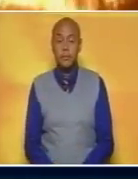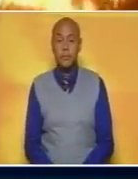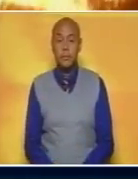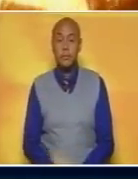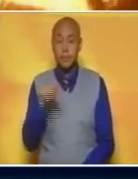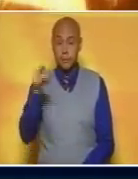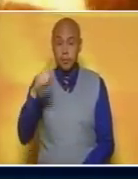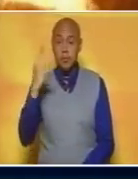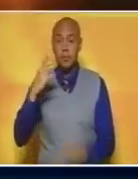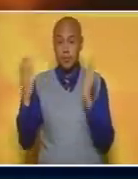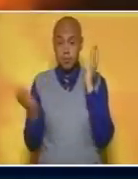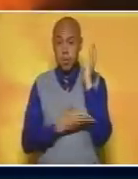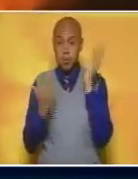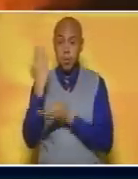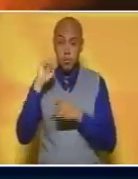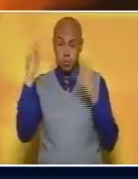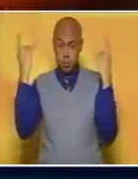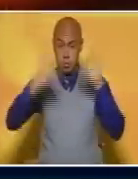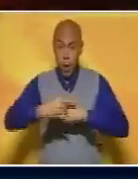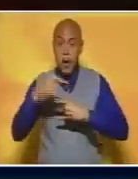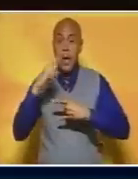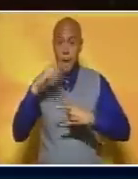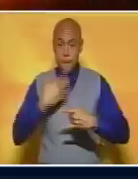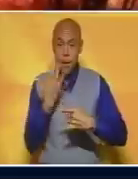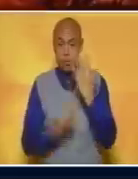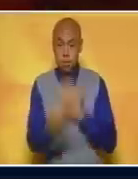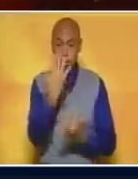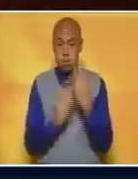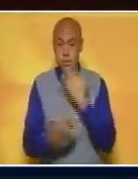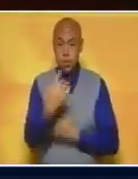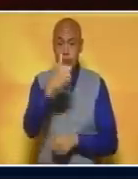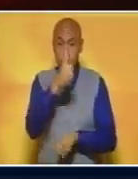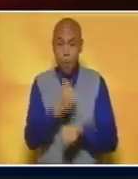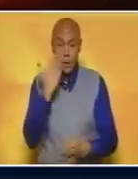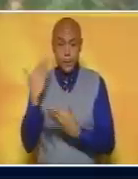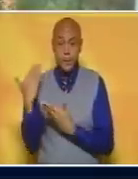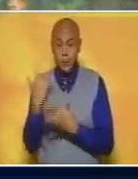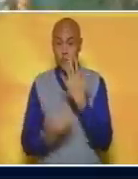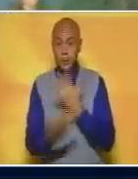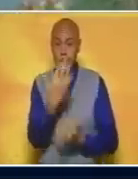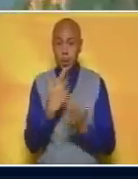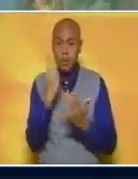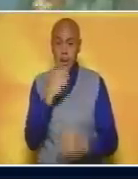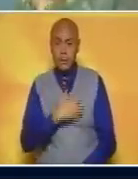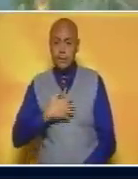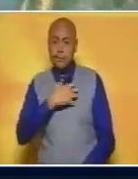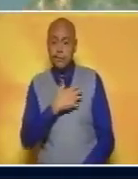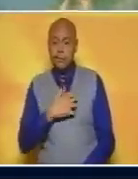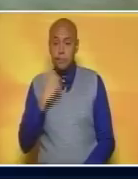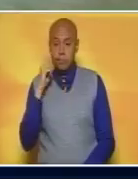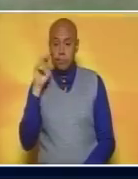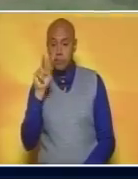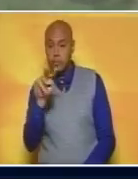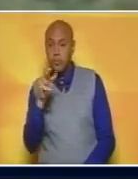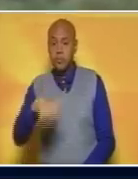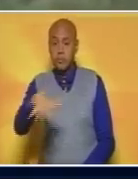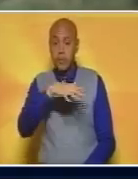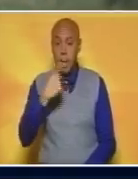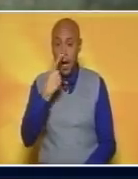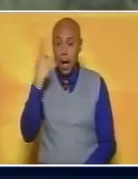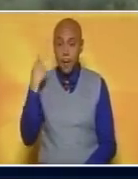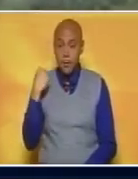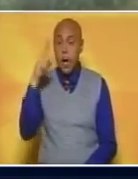La deforestación es una de las principales causas de los incendios que generaron conmoción en el mundo el año pasado. Y